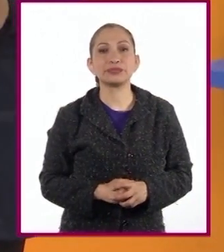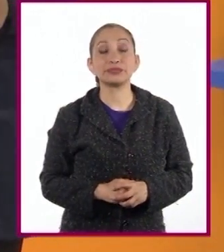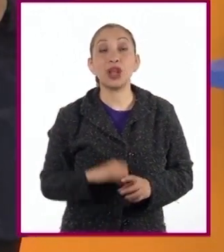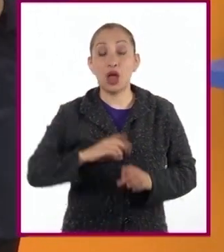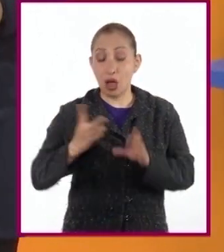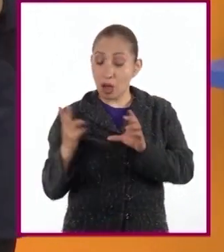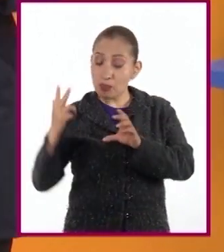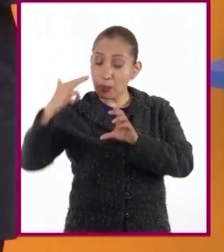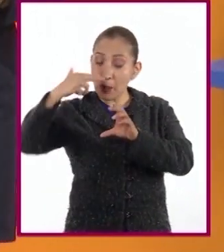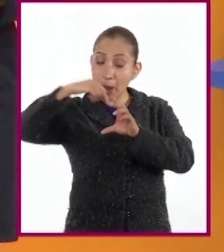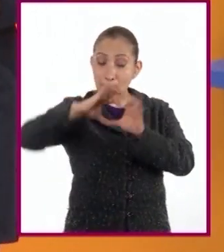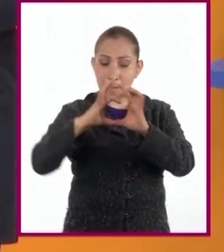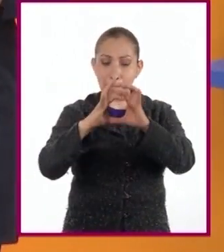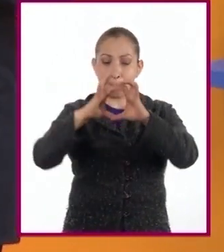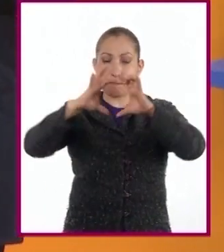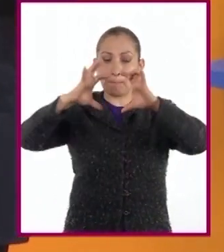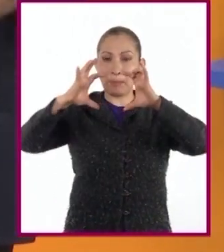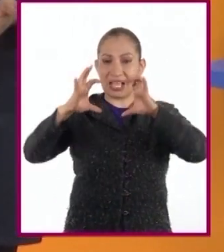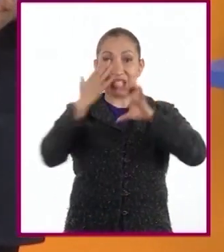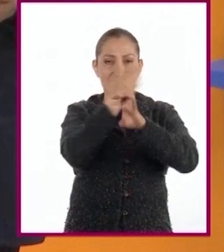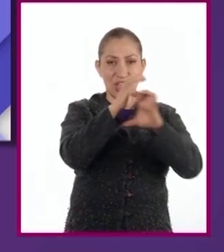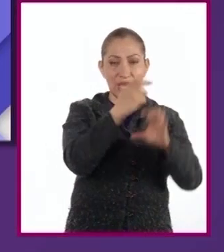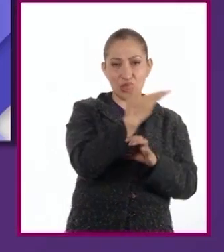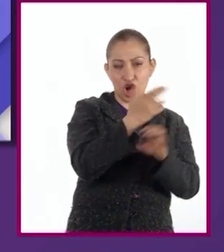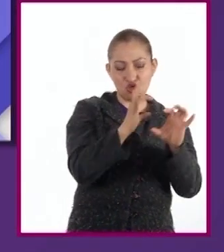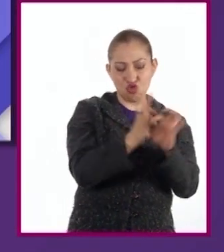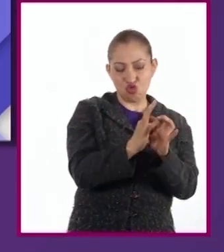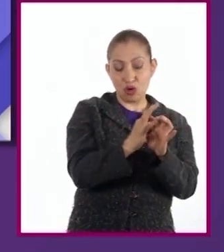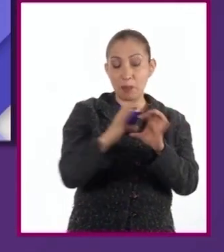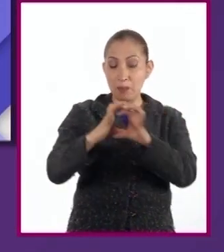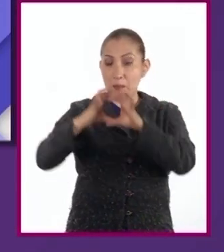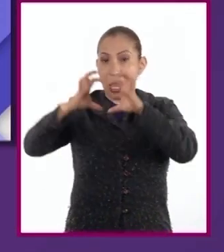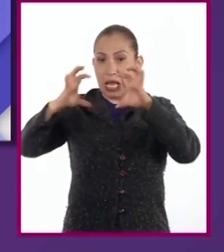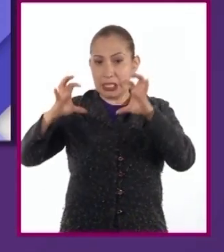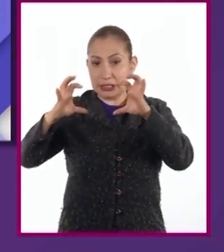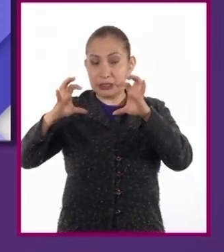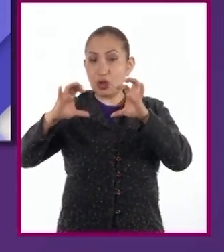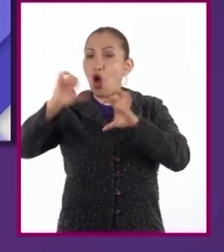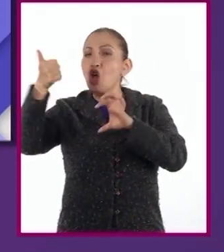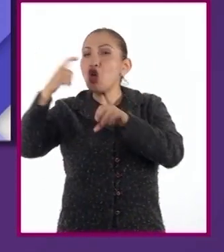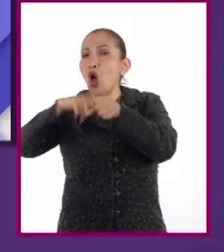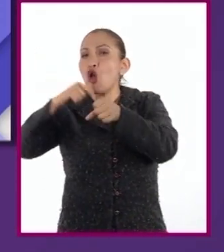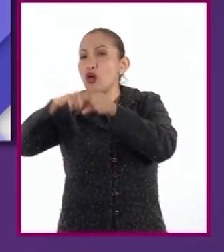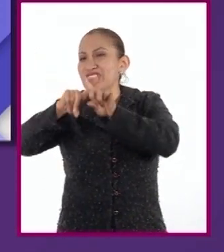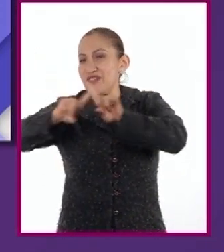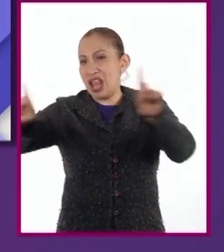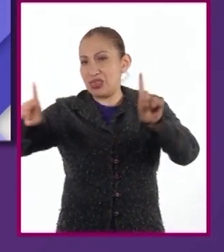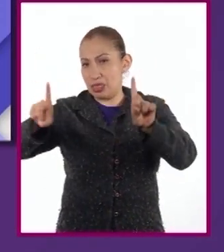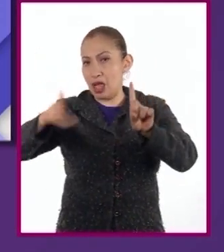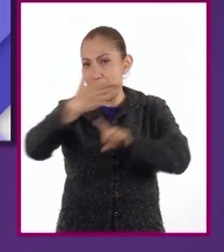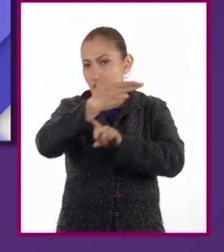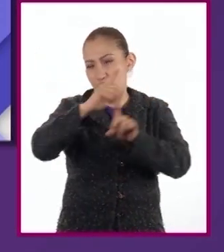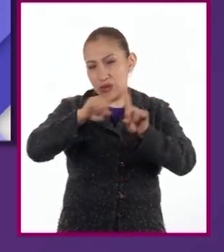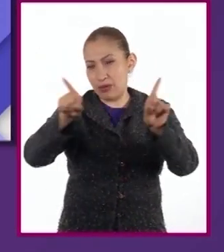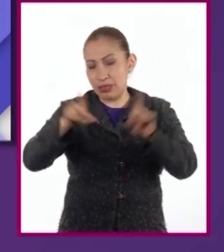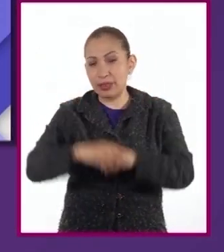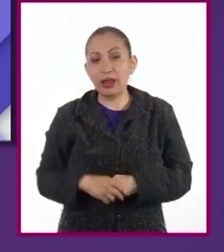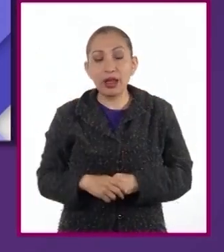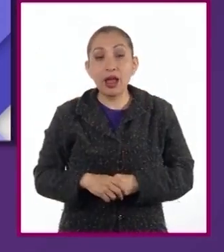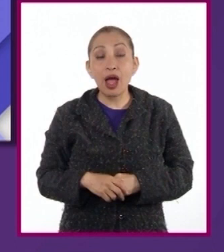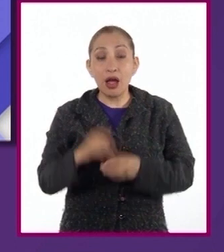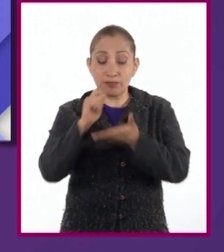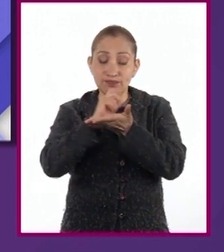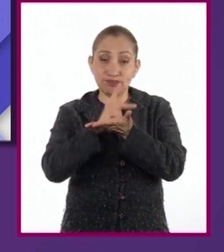Recorten un círculo más grande del que ya han recortado y, si es posible, de otro color a los que ya utilizaron. Con